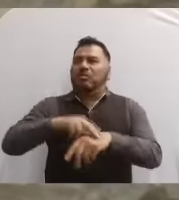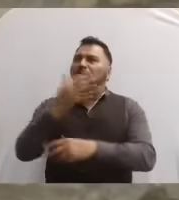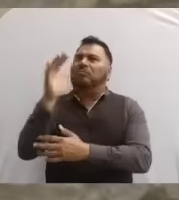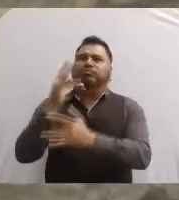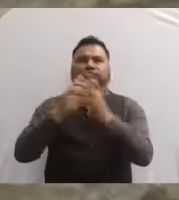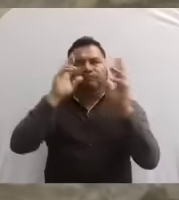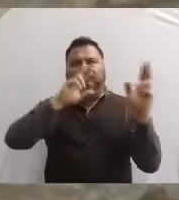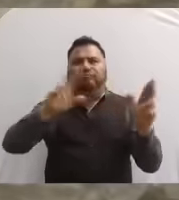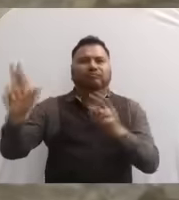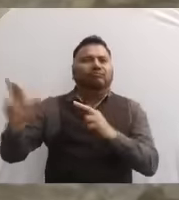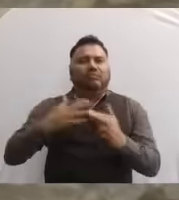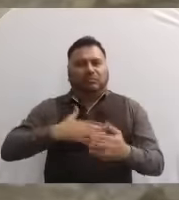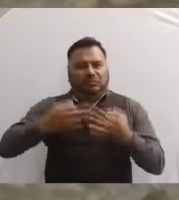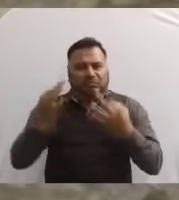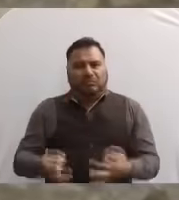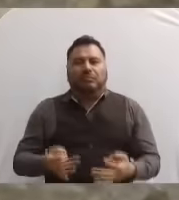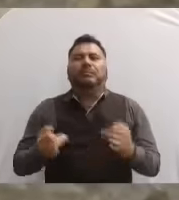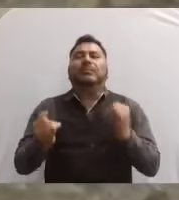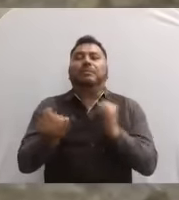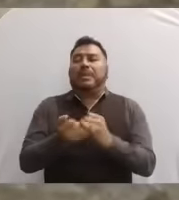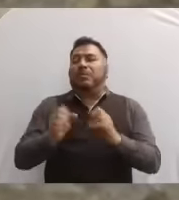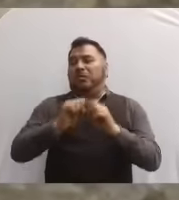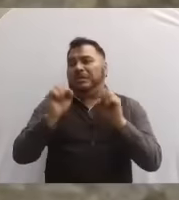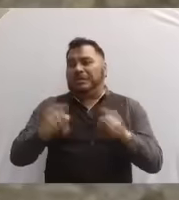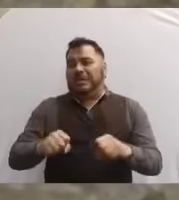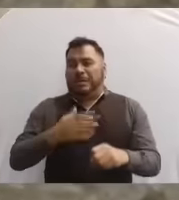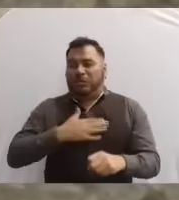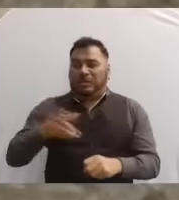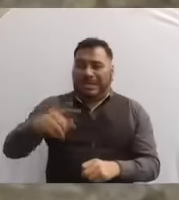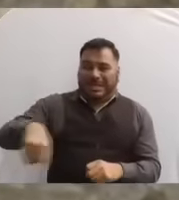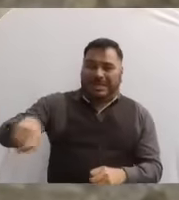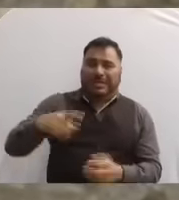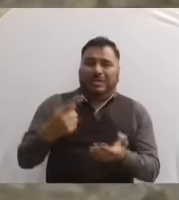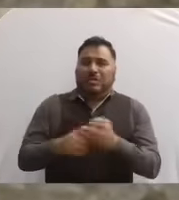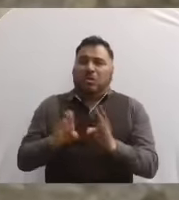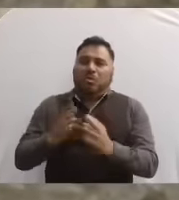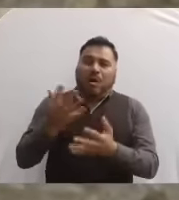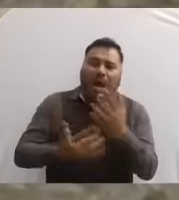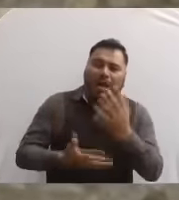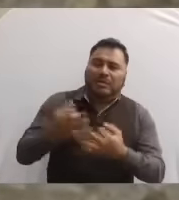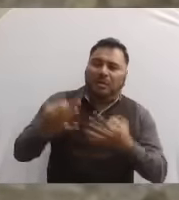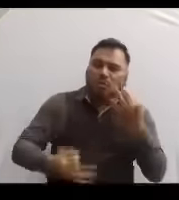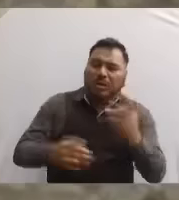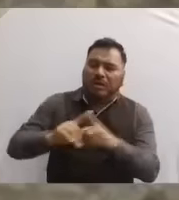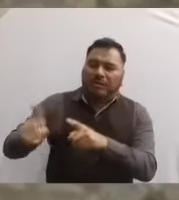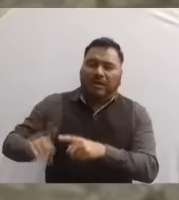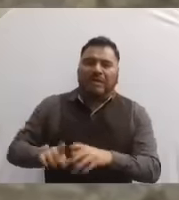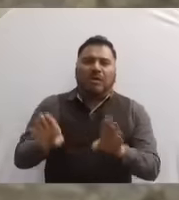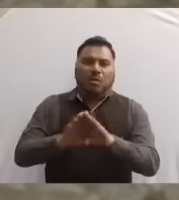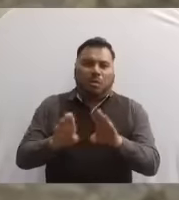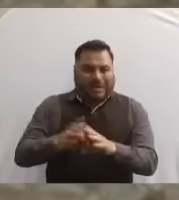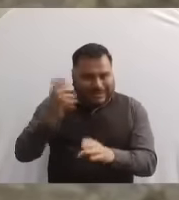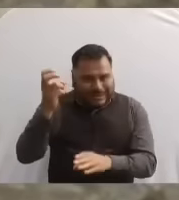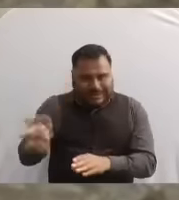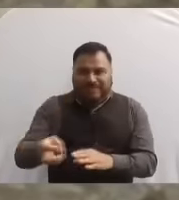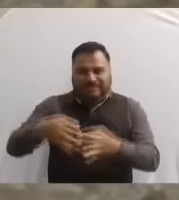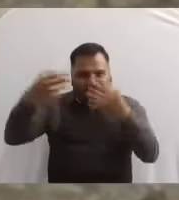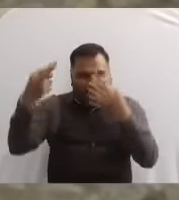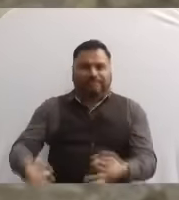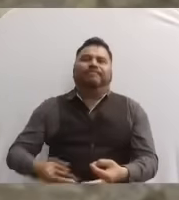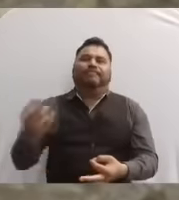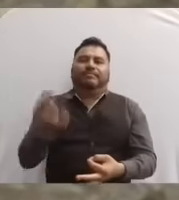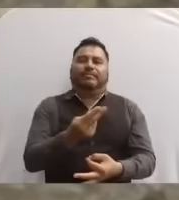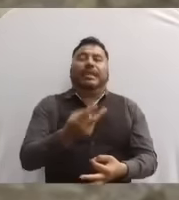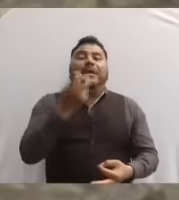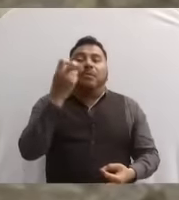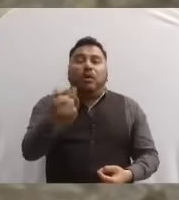y también un verdadero sistema de justicia en nuestro país. Y por eso hablamos de la